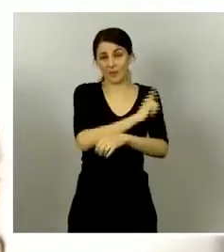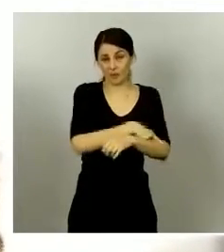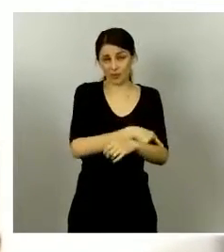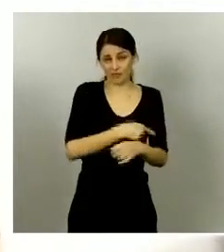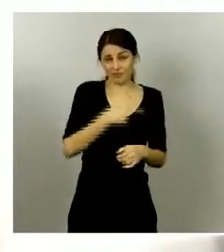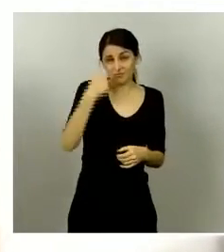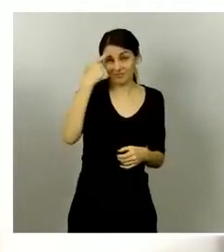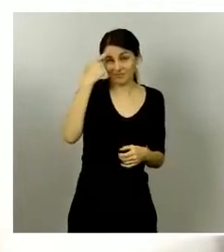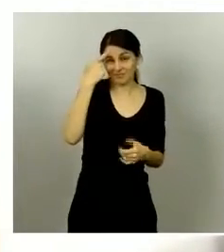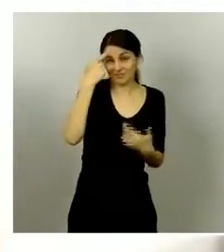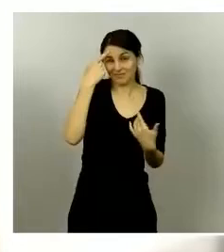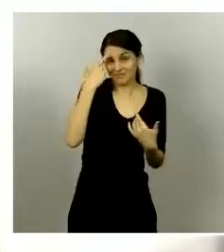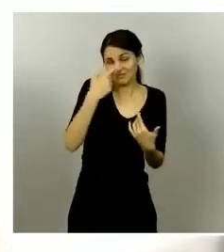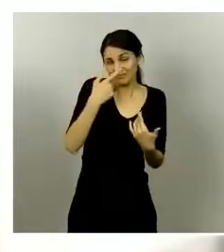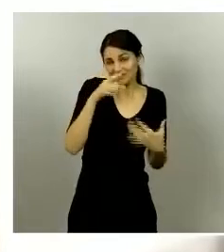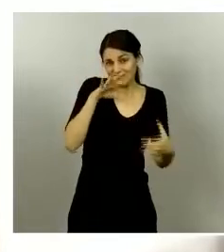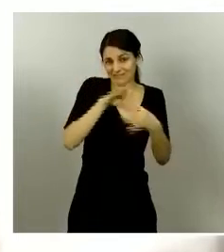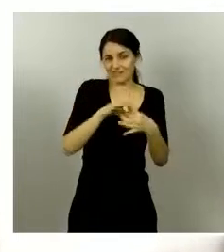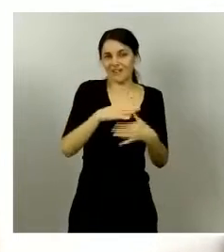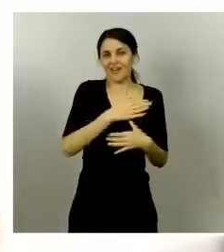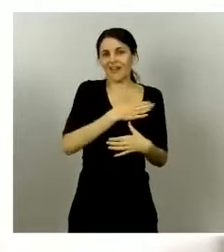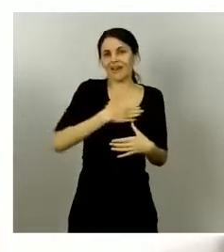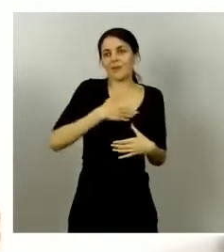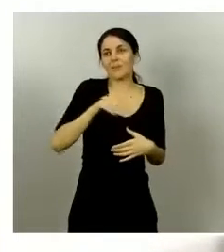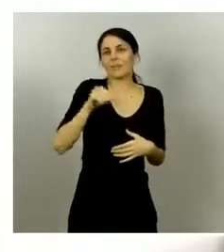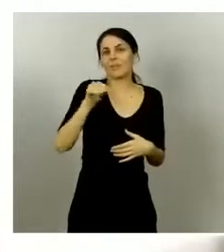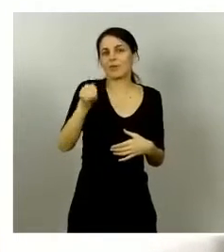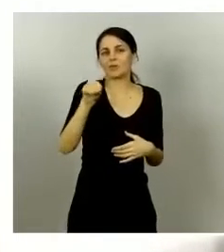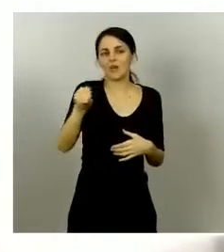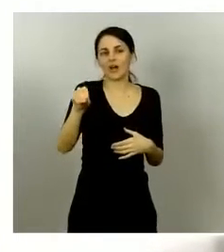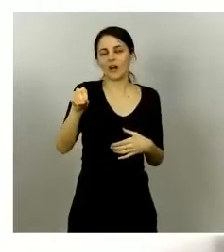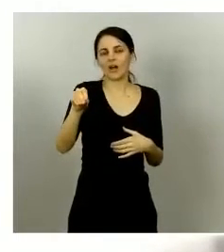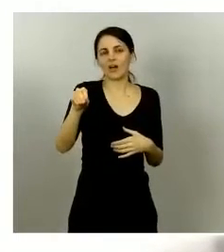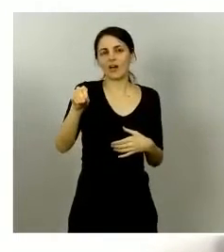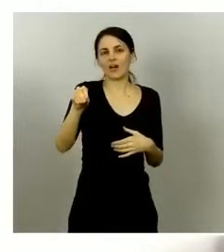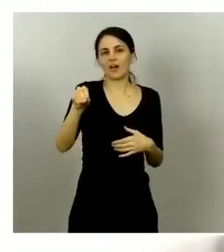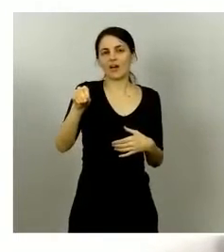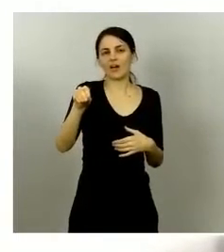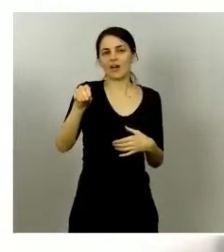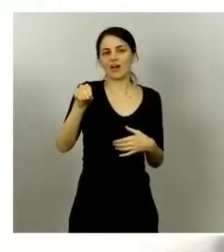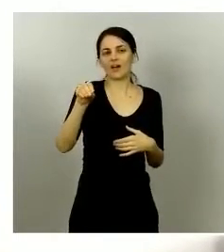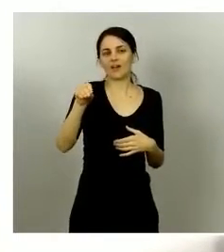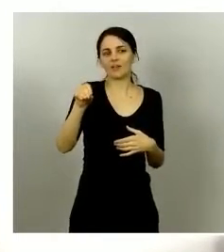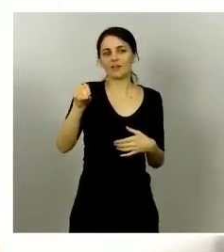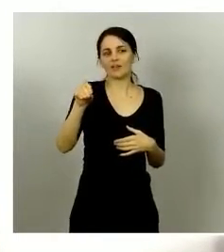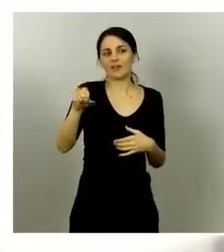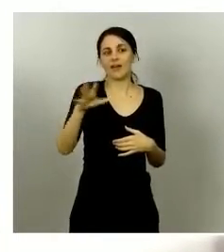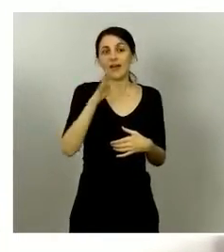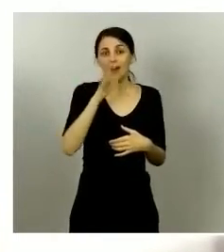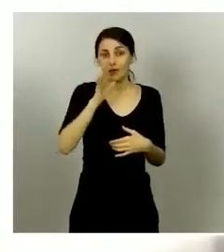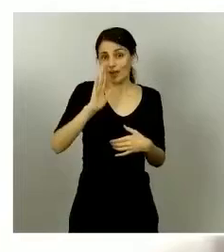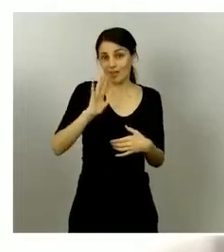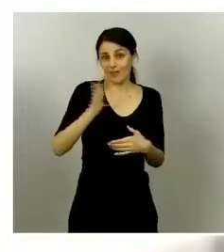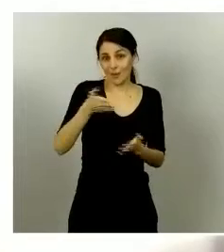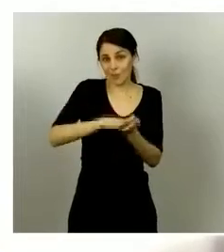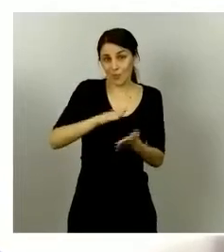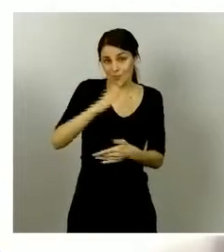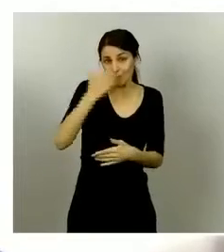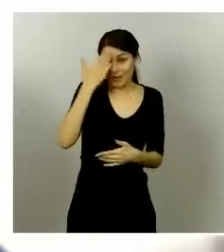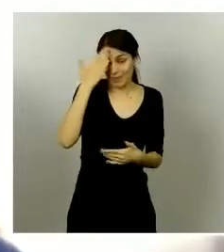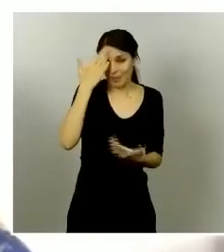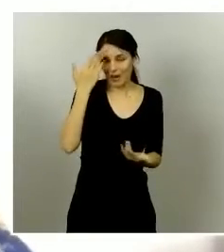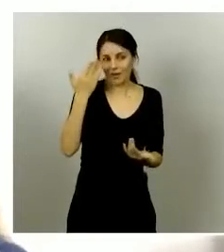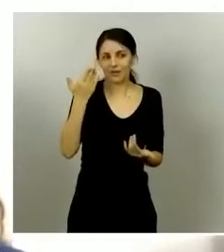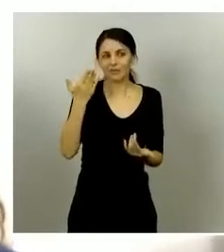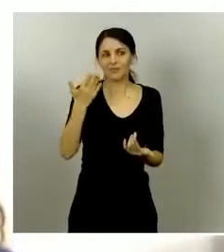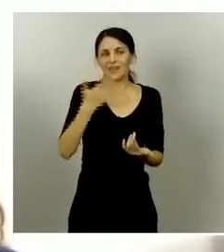la falta de actividad física es una de las principales causas de muerte en el mundo, me gustaría saber cómo plantea el gobierno, porque en las